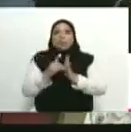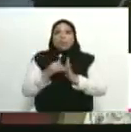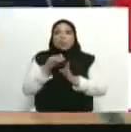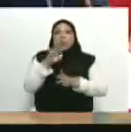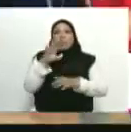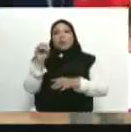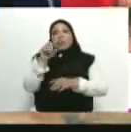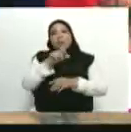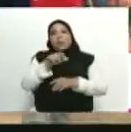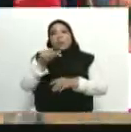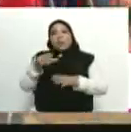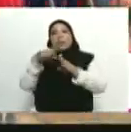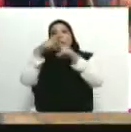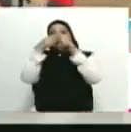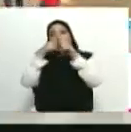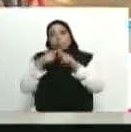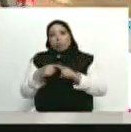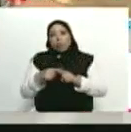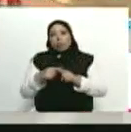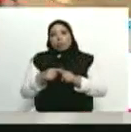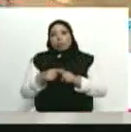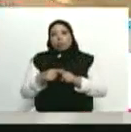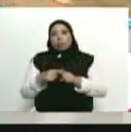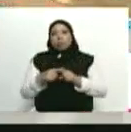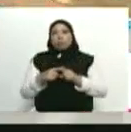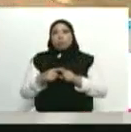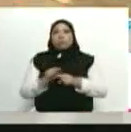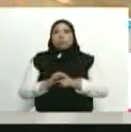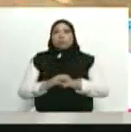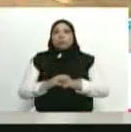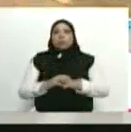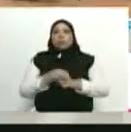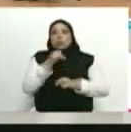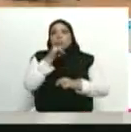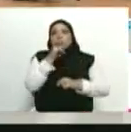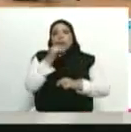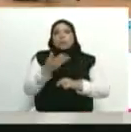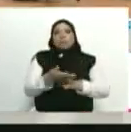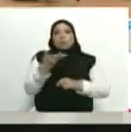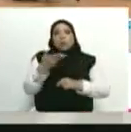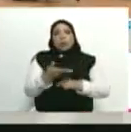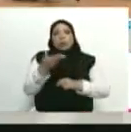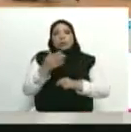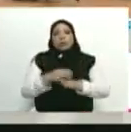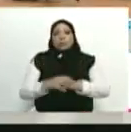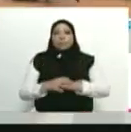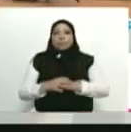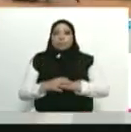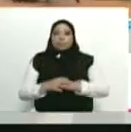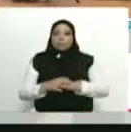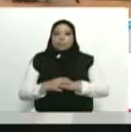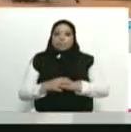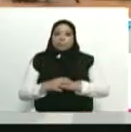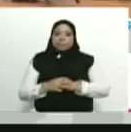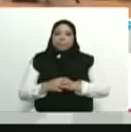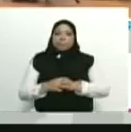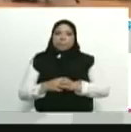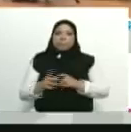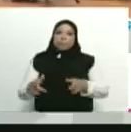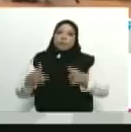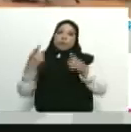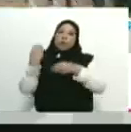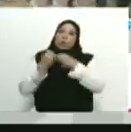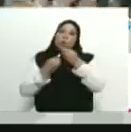335.040 personas en total, presidente. Eso creo que es un dato importante. Si me permite,